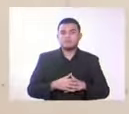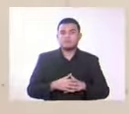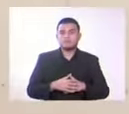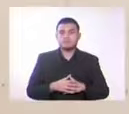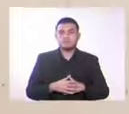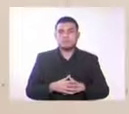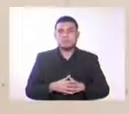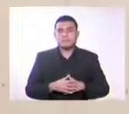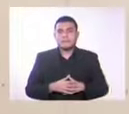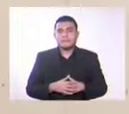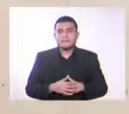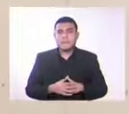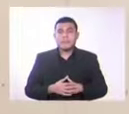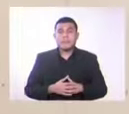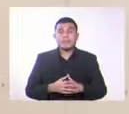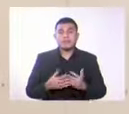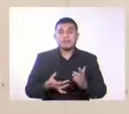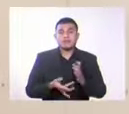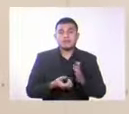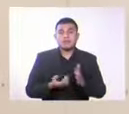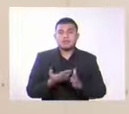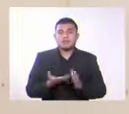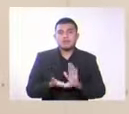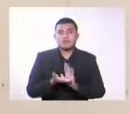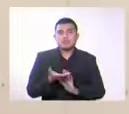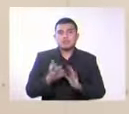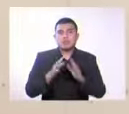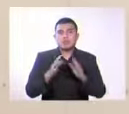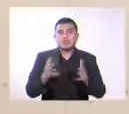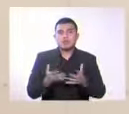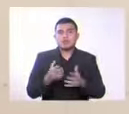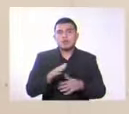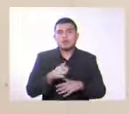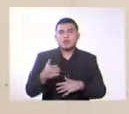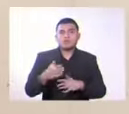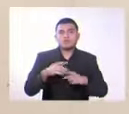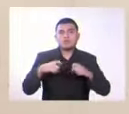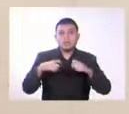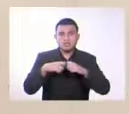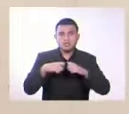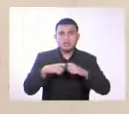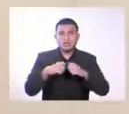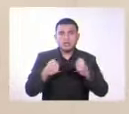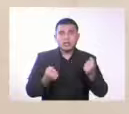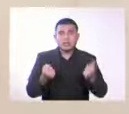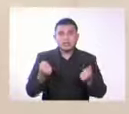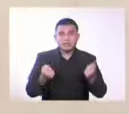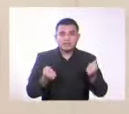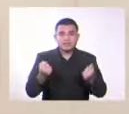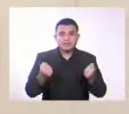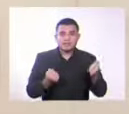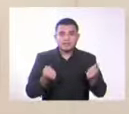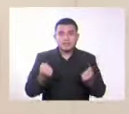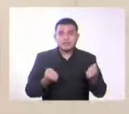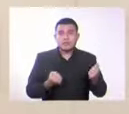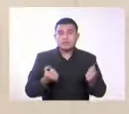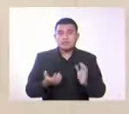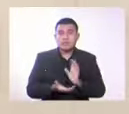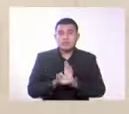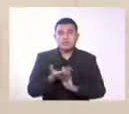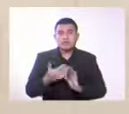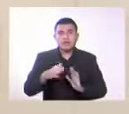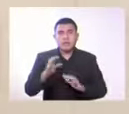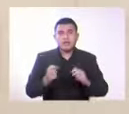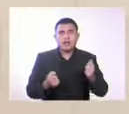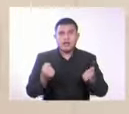Una de las tecnologías que se está desarrollando en el mundo es el uso de la energía eléctrica en vehículos. Cada vez se desarrollan más autos